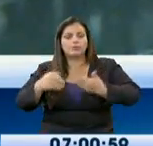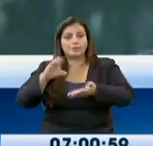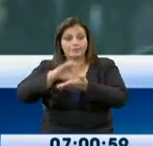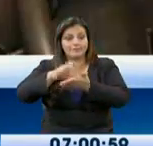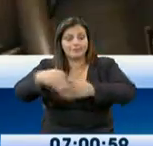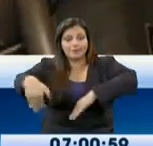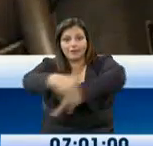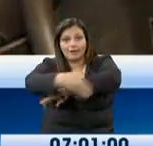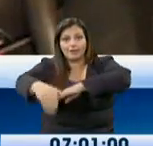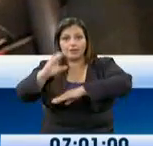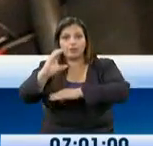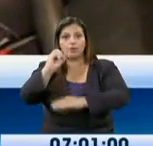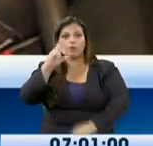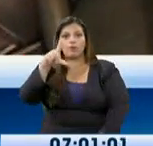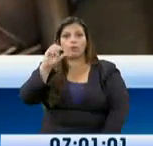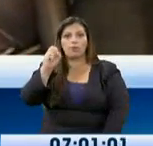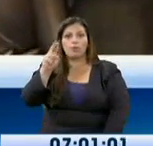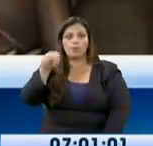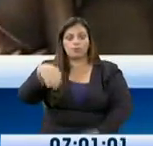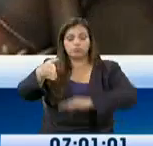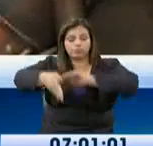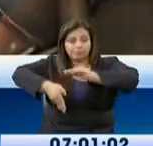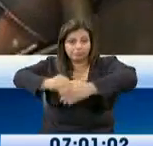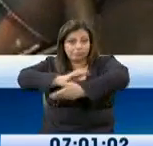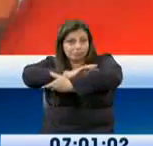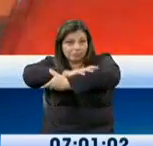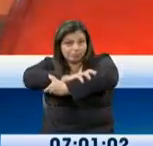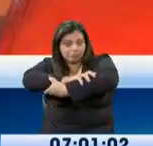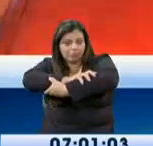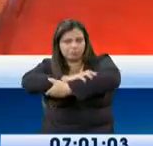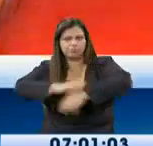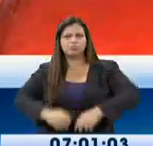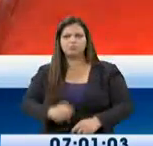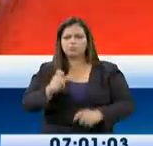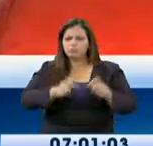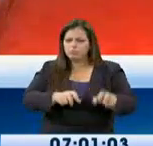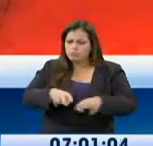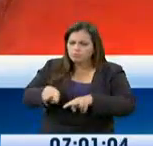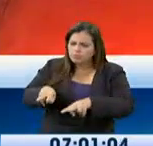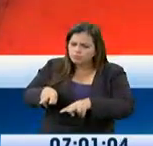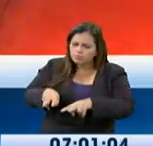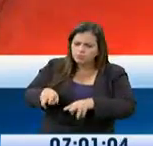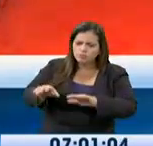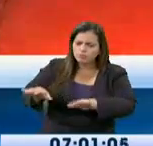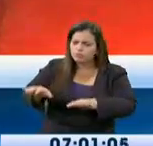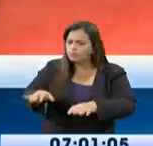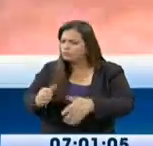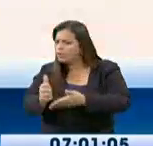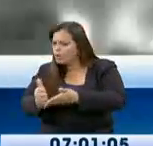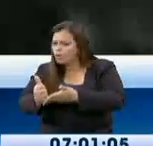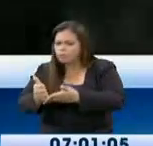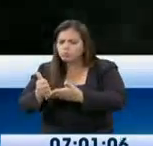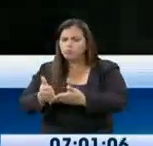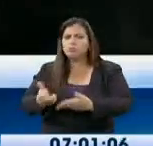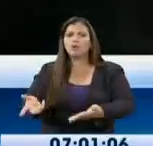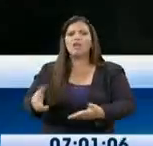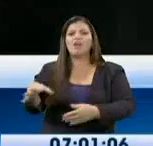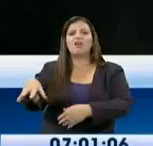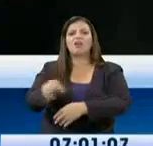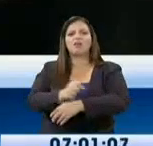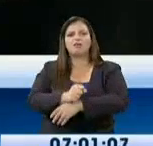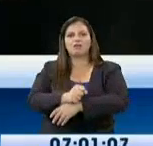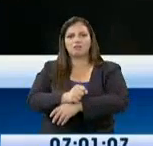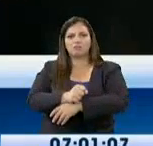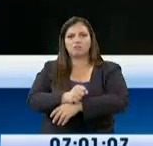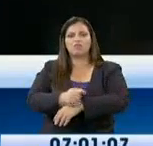Guayaquil. Aseguran que los vecinos de la zona lo divisaron, lo revisaron y de ahí sacaron conclusiones. Y el hombre seguía ahí en